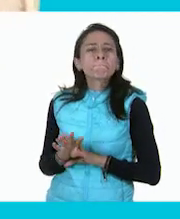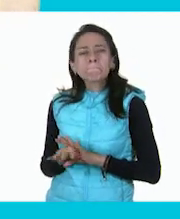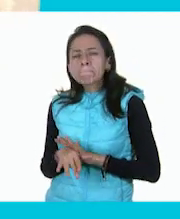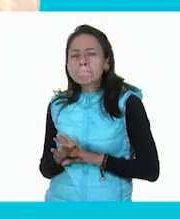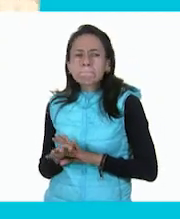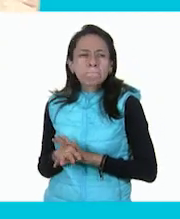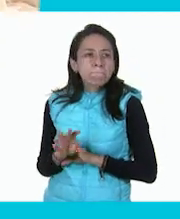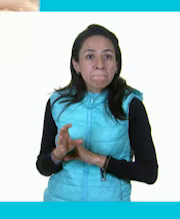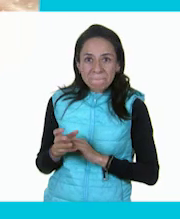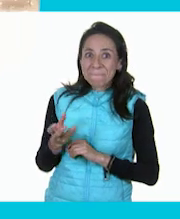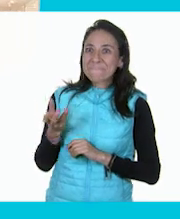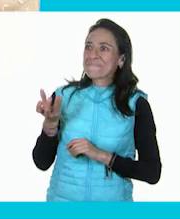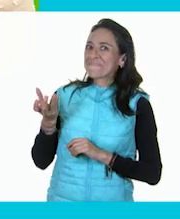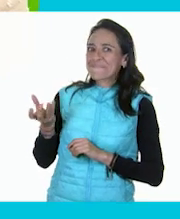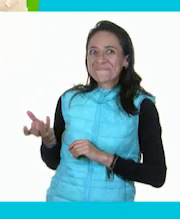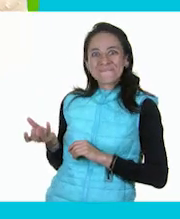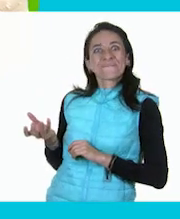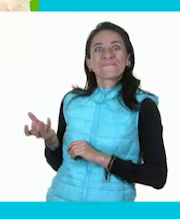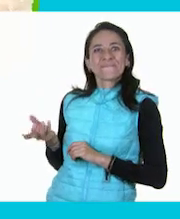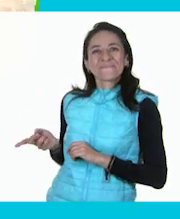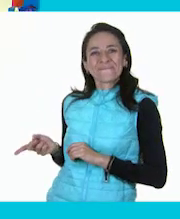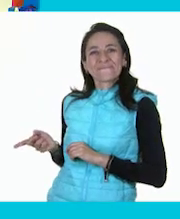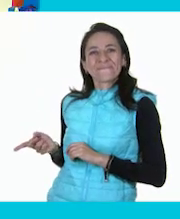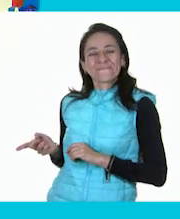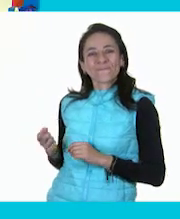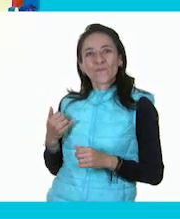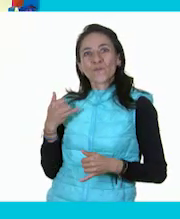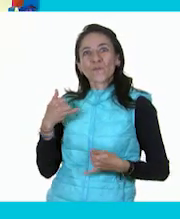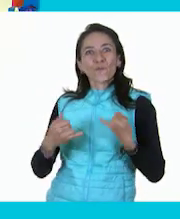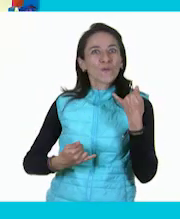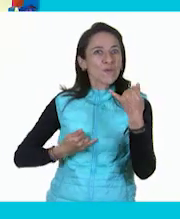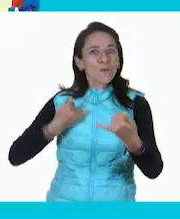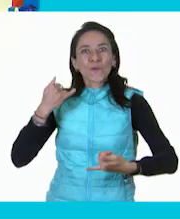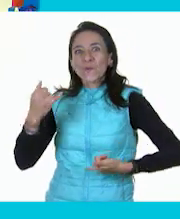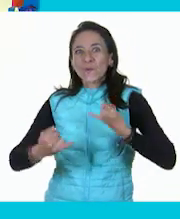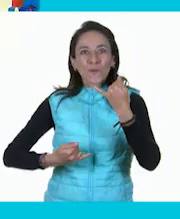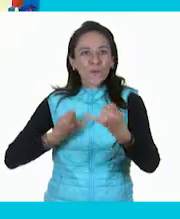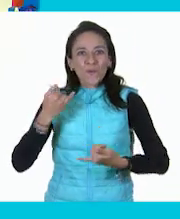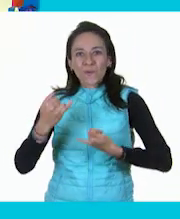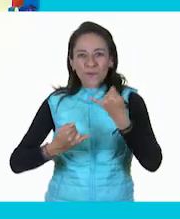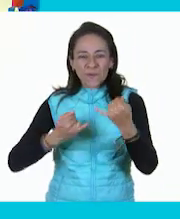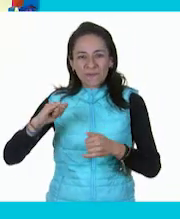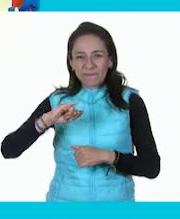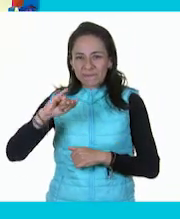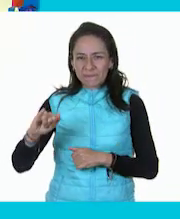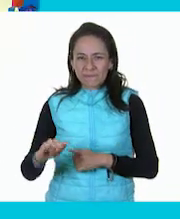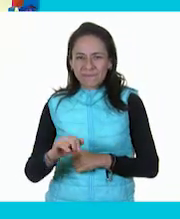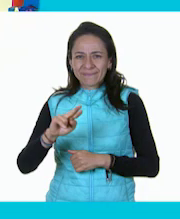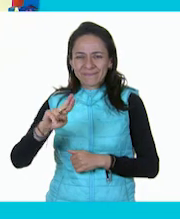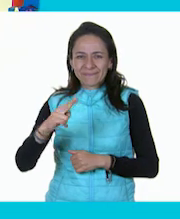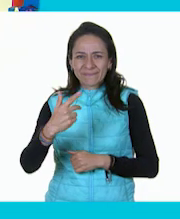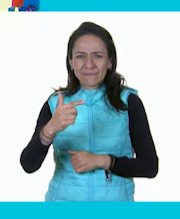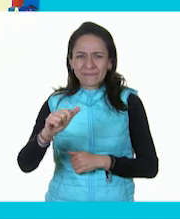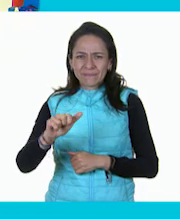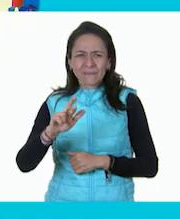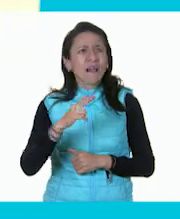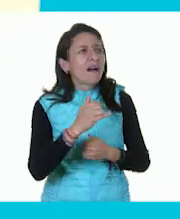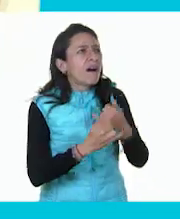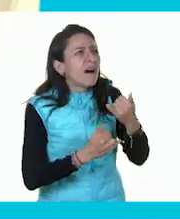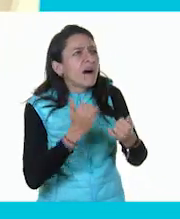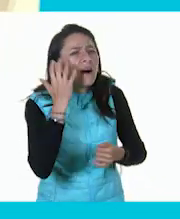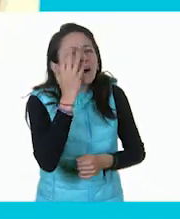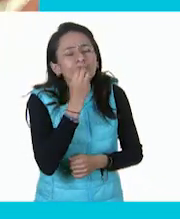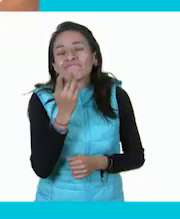Ay, muy bien. Yo tengo jugar. Sí, qué lindo jugar. Ay, sí, me gusta mucho. Gracias.